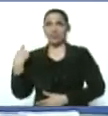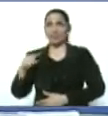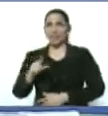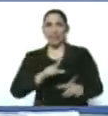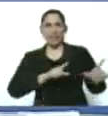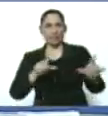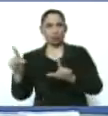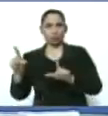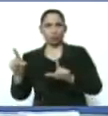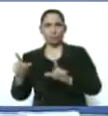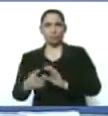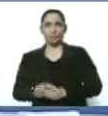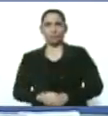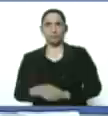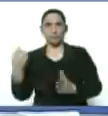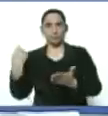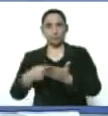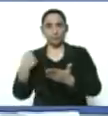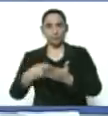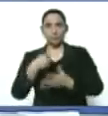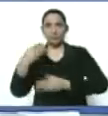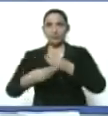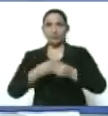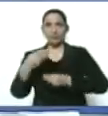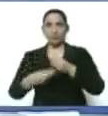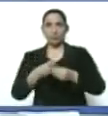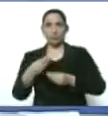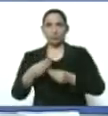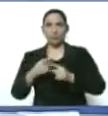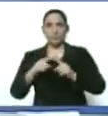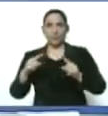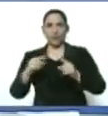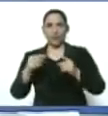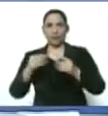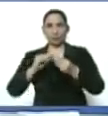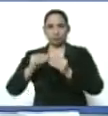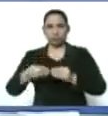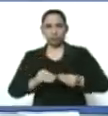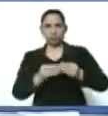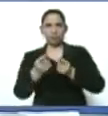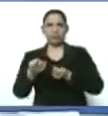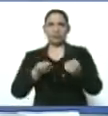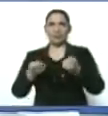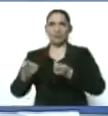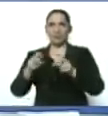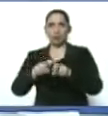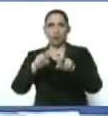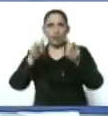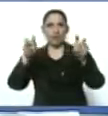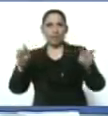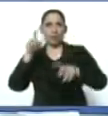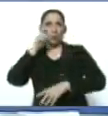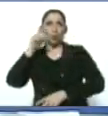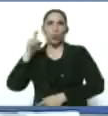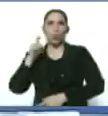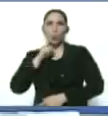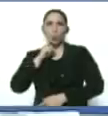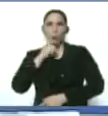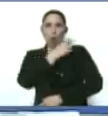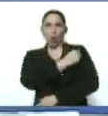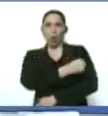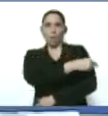listo una inversión que hicimos para reinaugurar el servicio de ginecología y obstetricia del